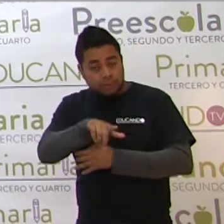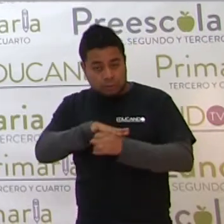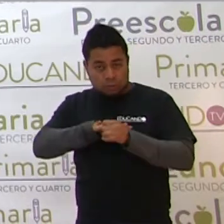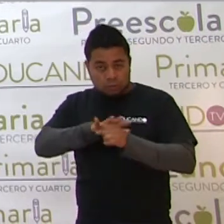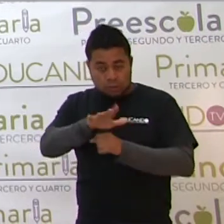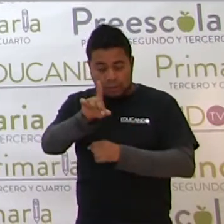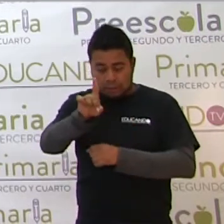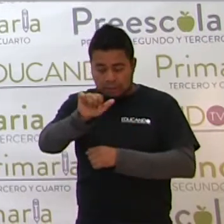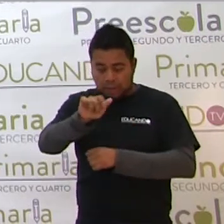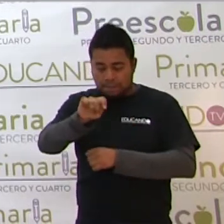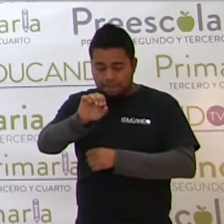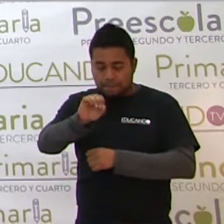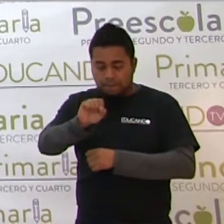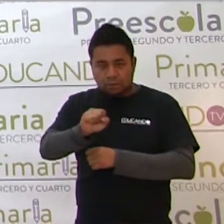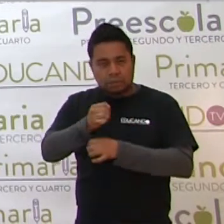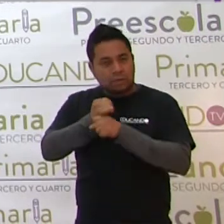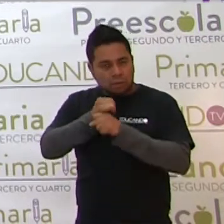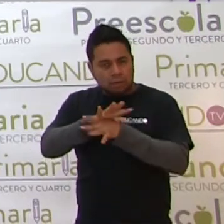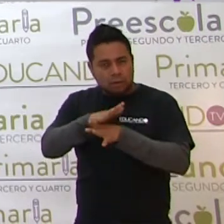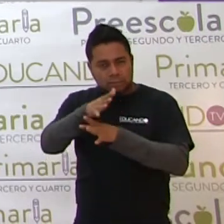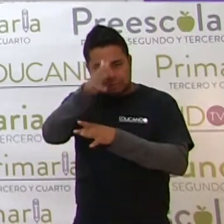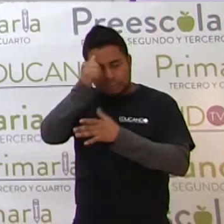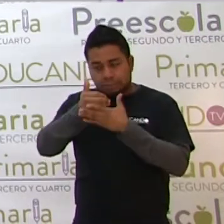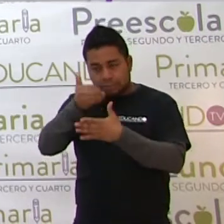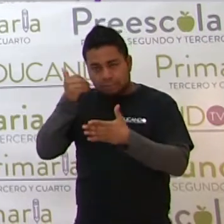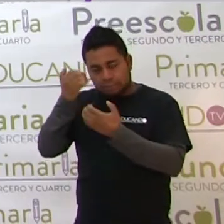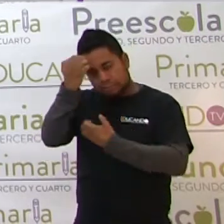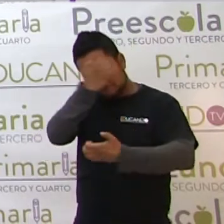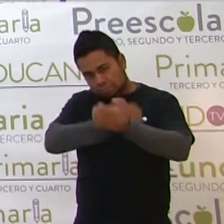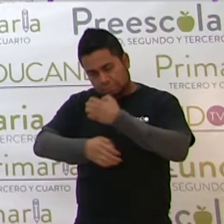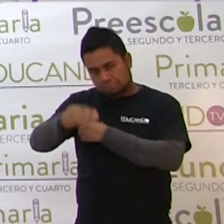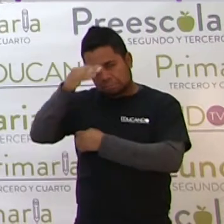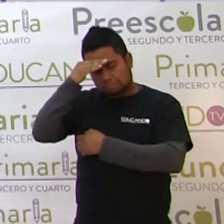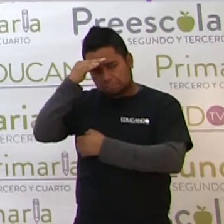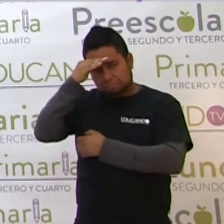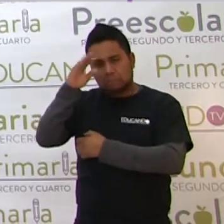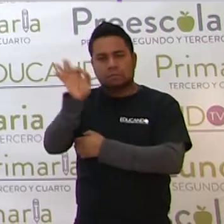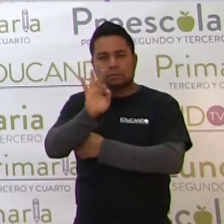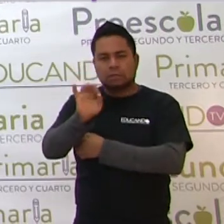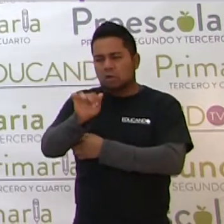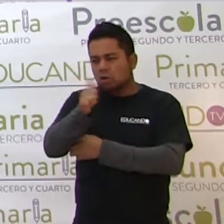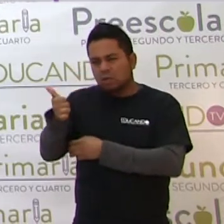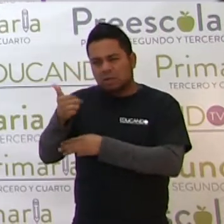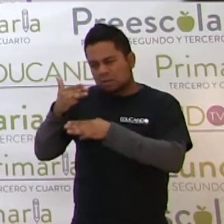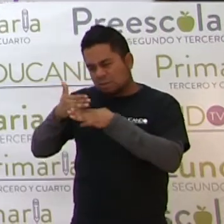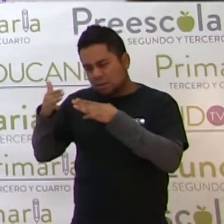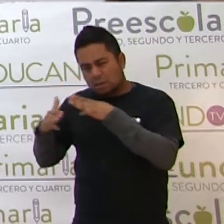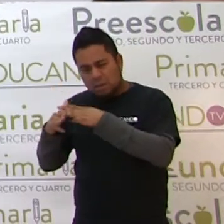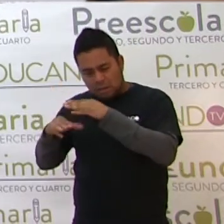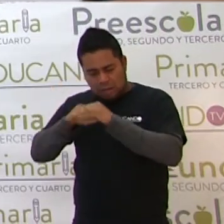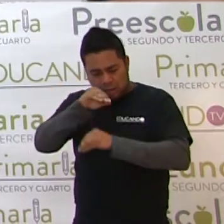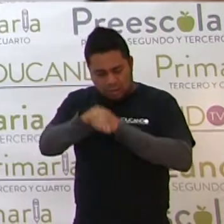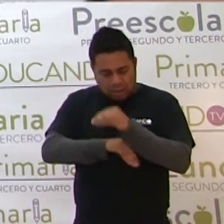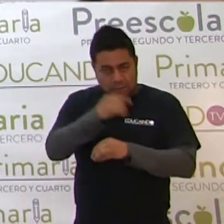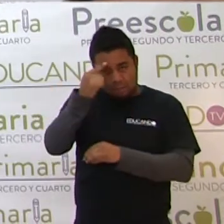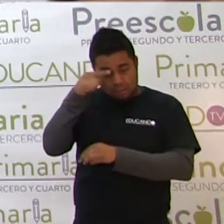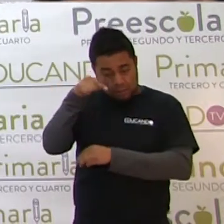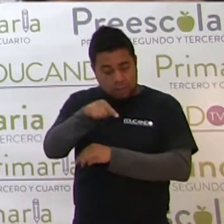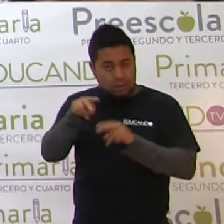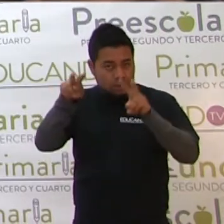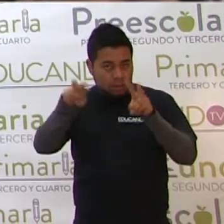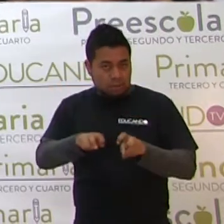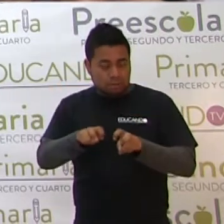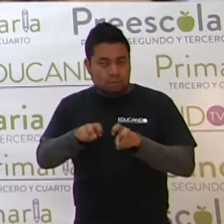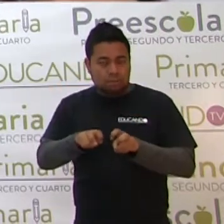datos. Recuerden que habíamos analizado y pensado en que podemos incluir otras materias en este tema.